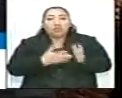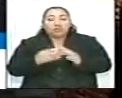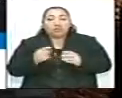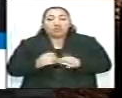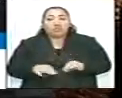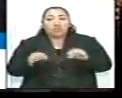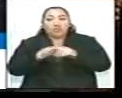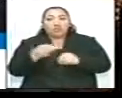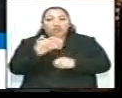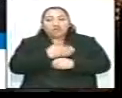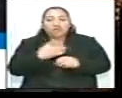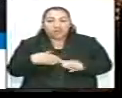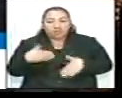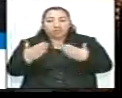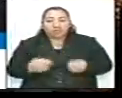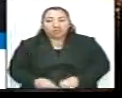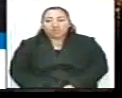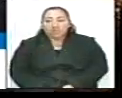presidente, que se pudiera